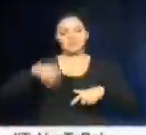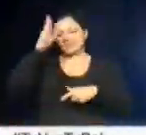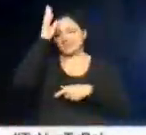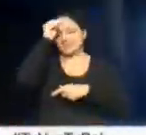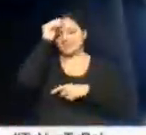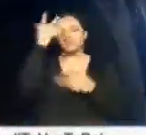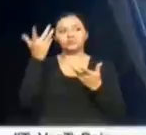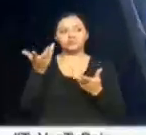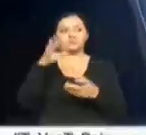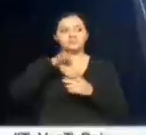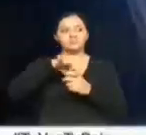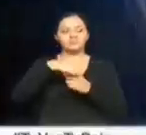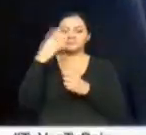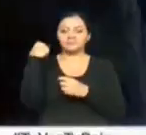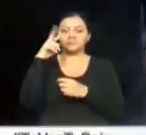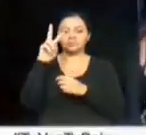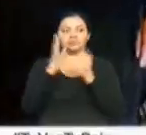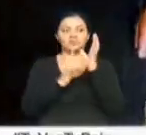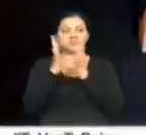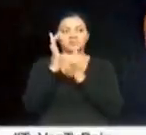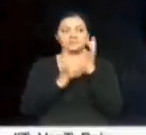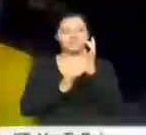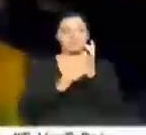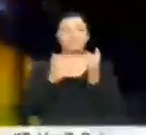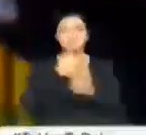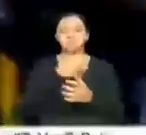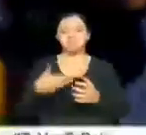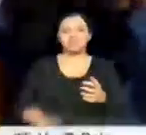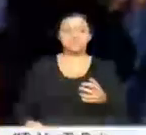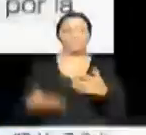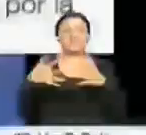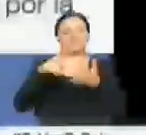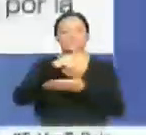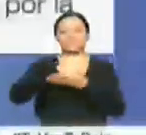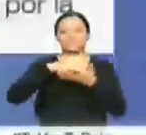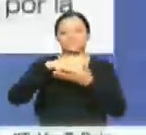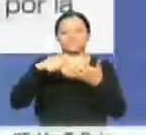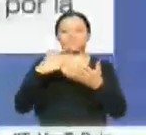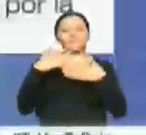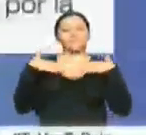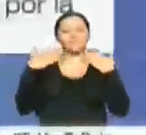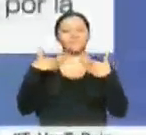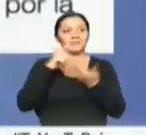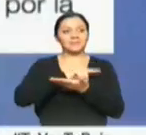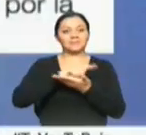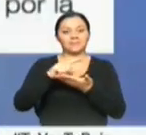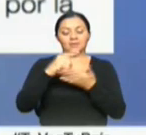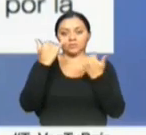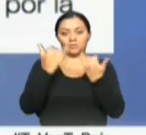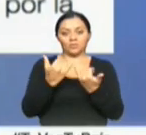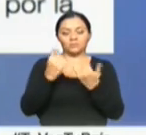los comicios de este 2 de abril. El primer mandatario escribió: "Feliz semana a todos. Con el